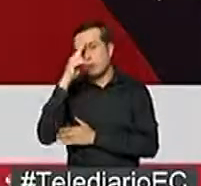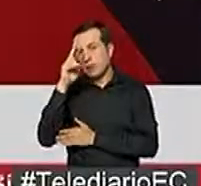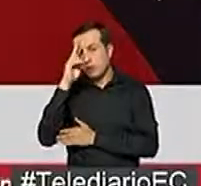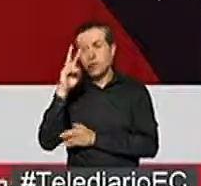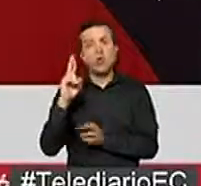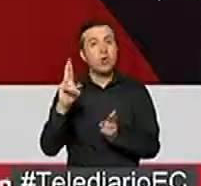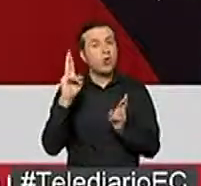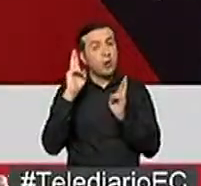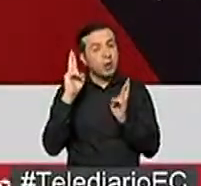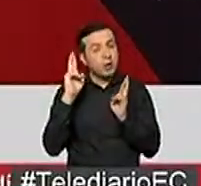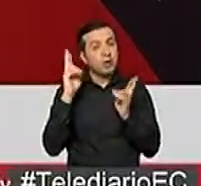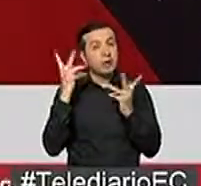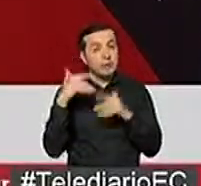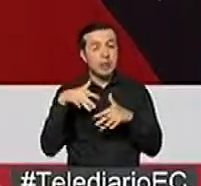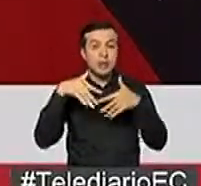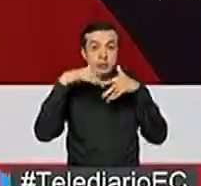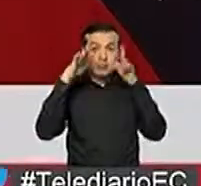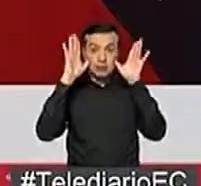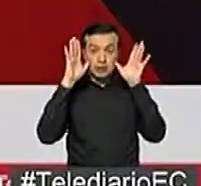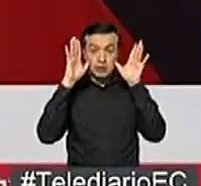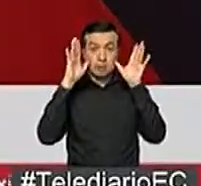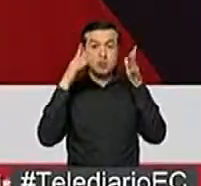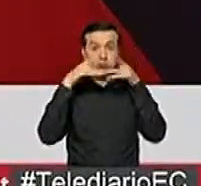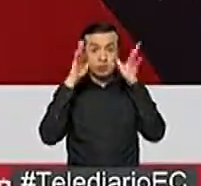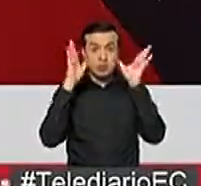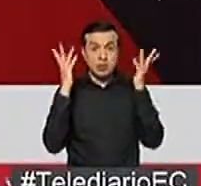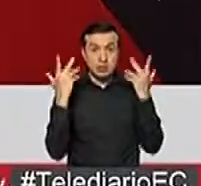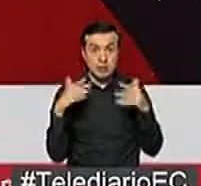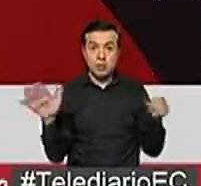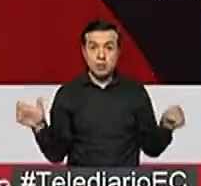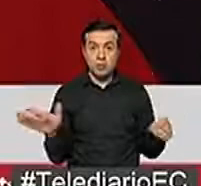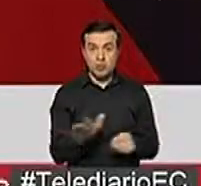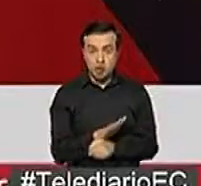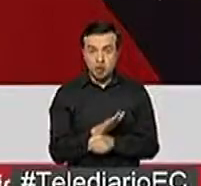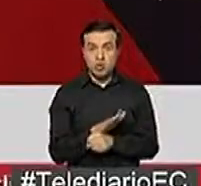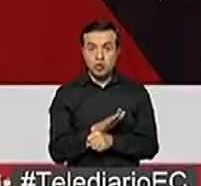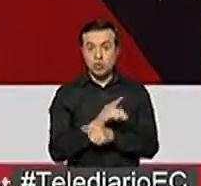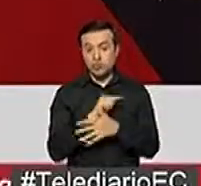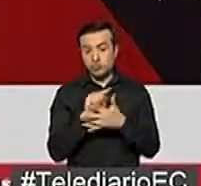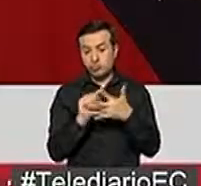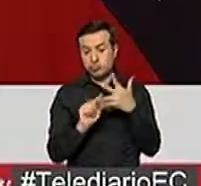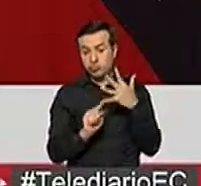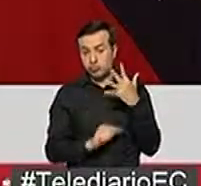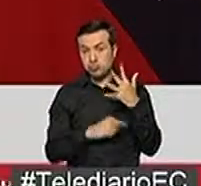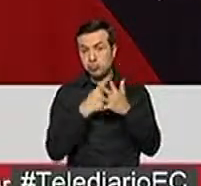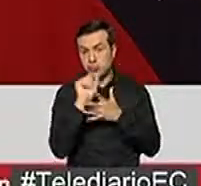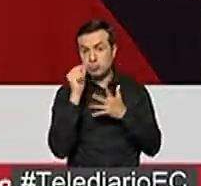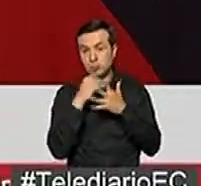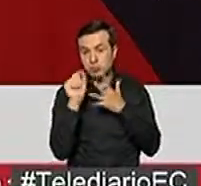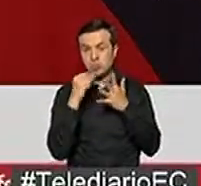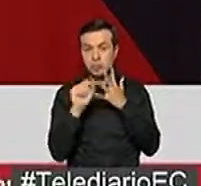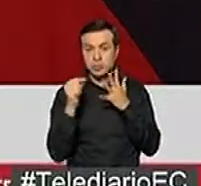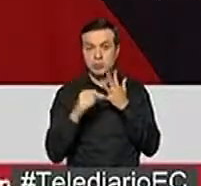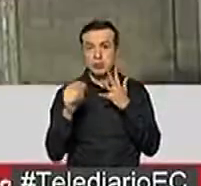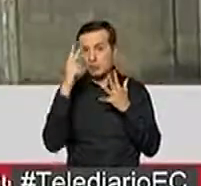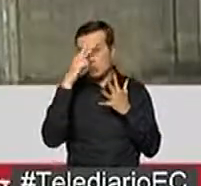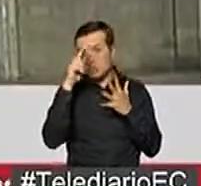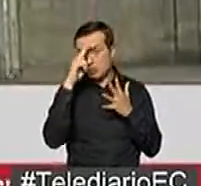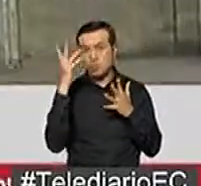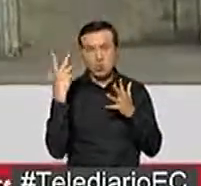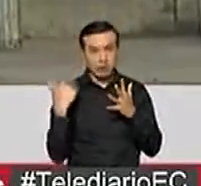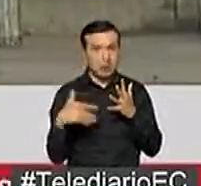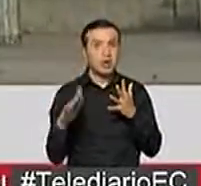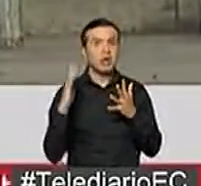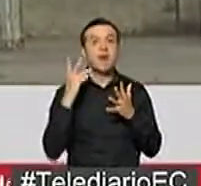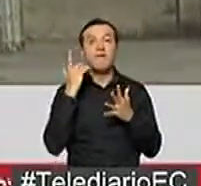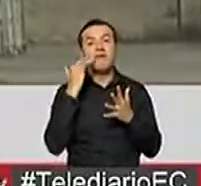y esperamos que para diciembre finales tengamos ya resuelto la gran mayoría de temas comerciales con los mexicanos. De esta manera,